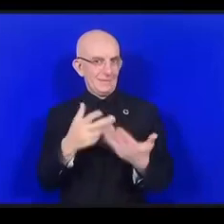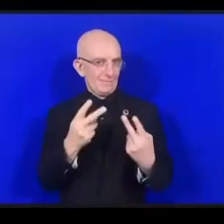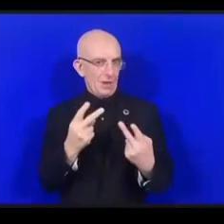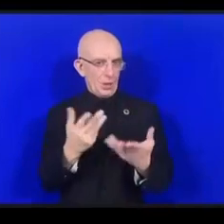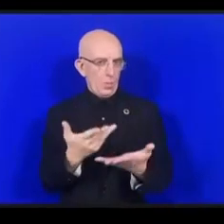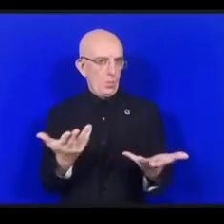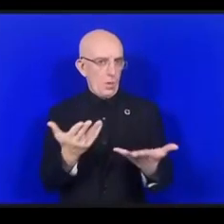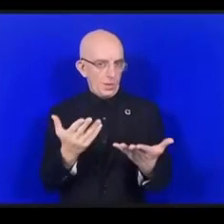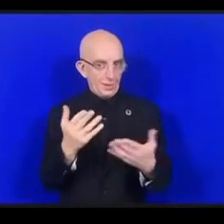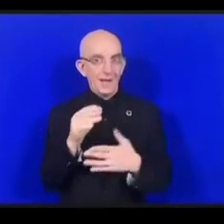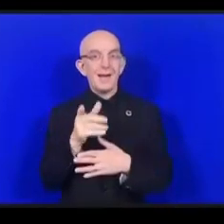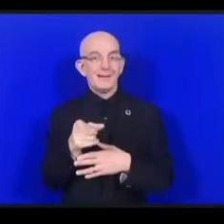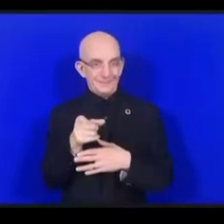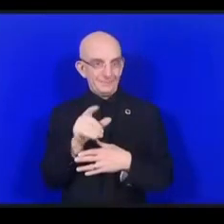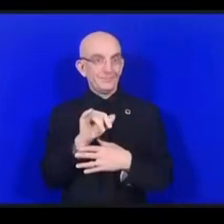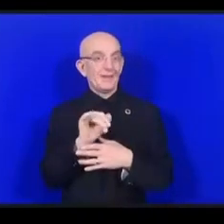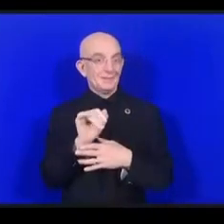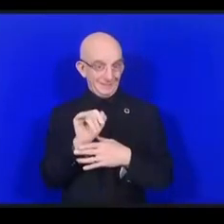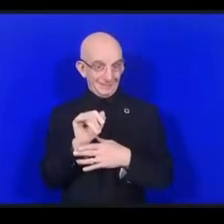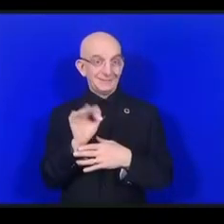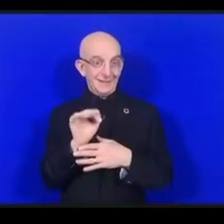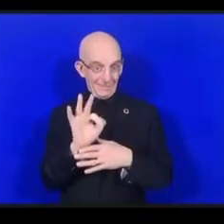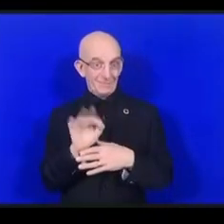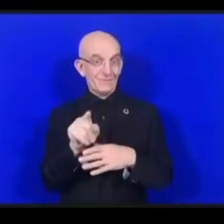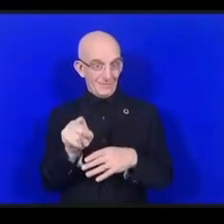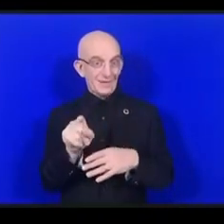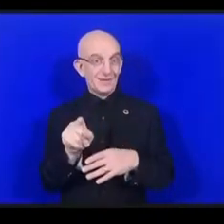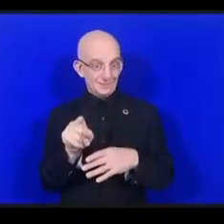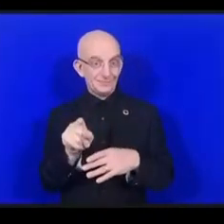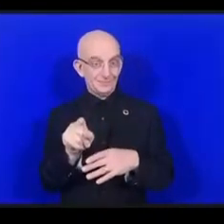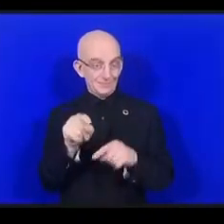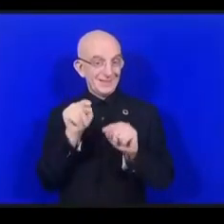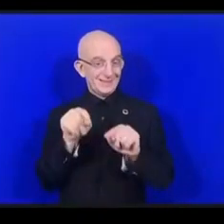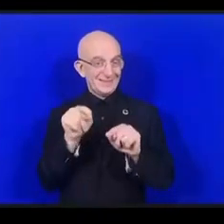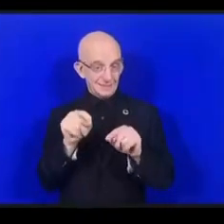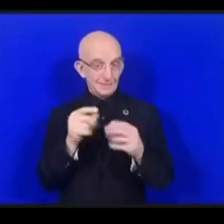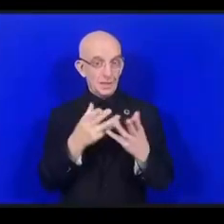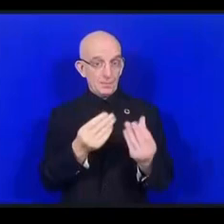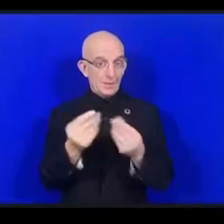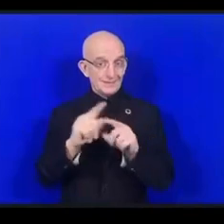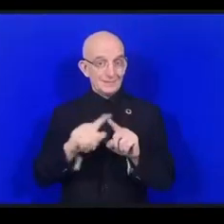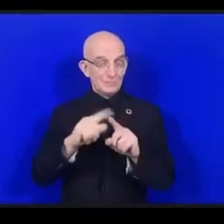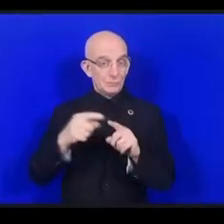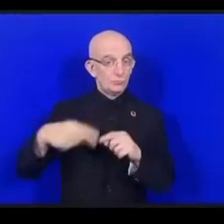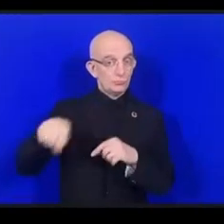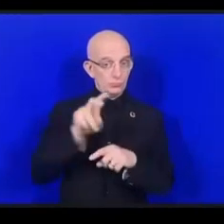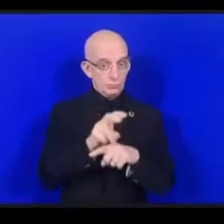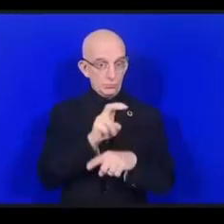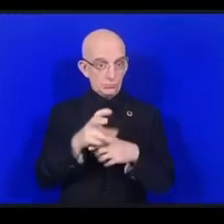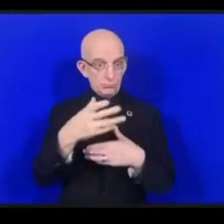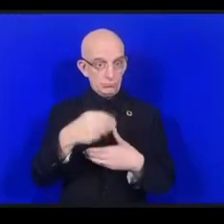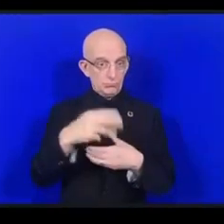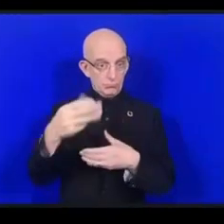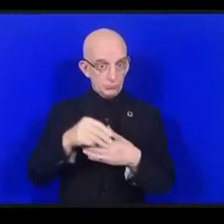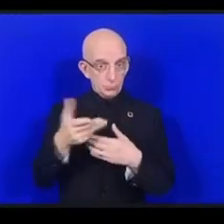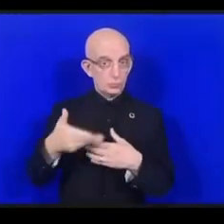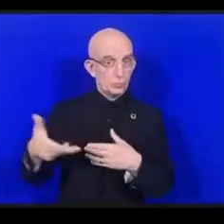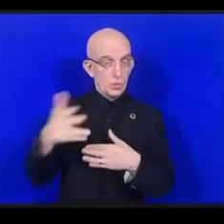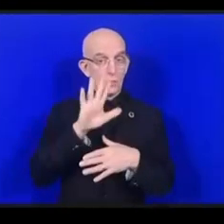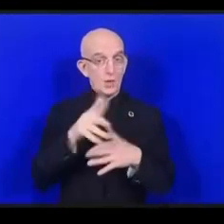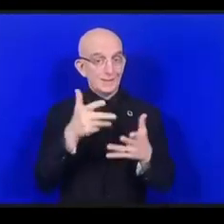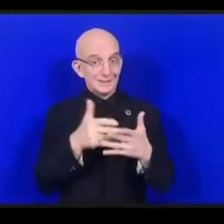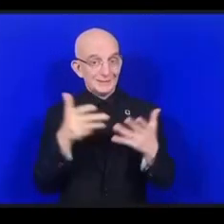todos el sistema nunca será mejor que eh los estudios casuísticos antes de empezar a elaborar